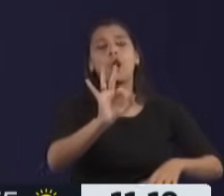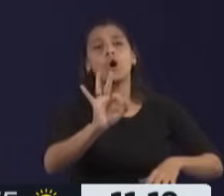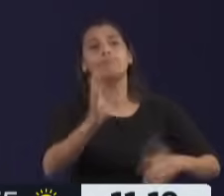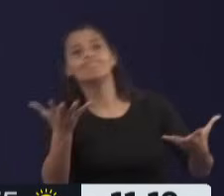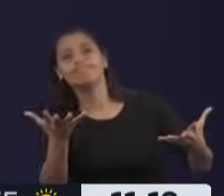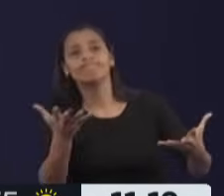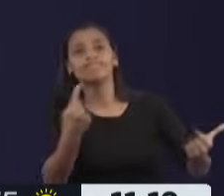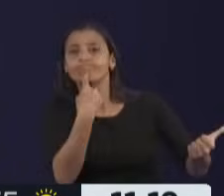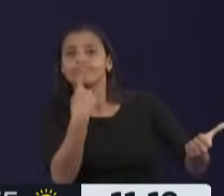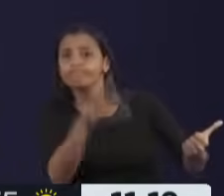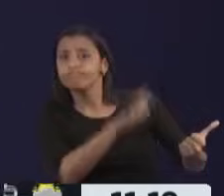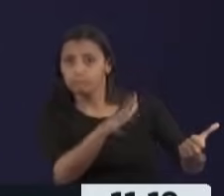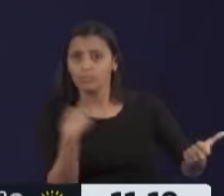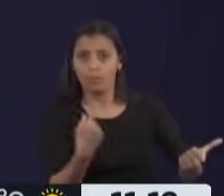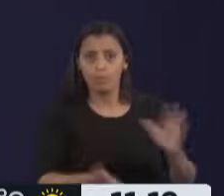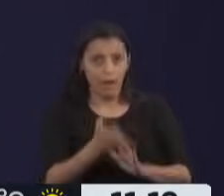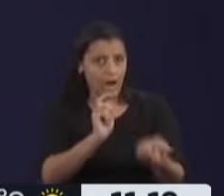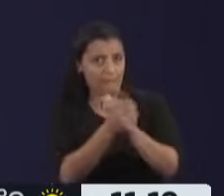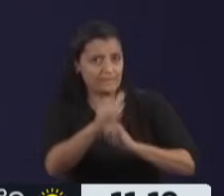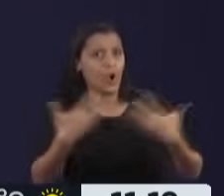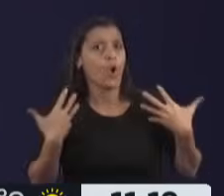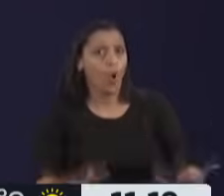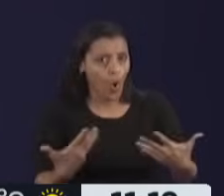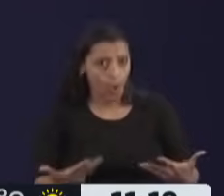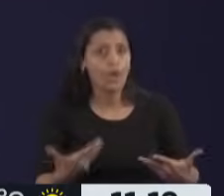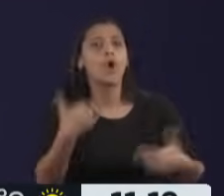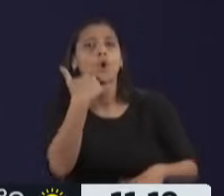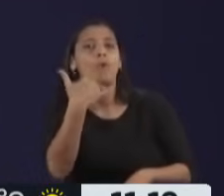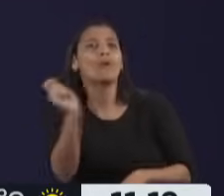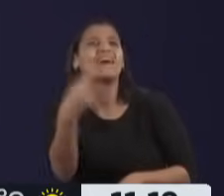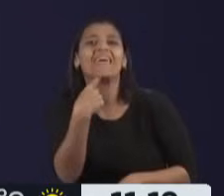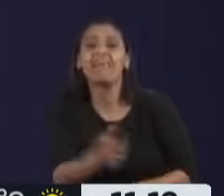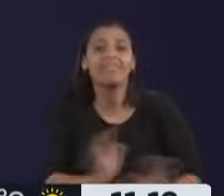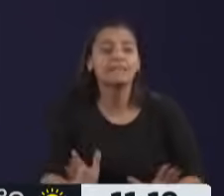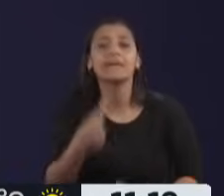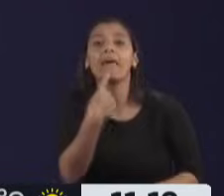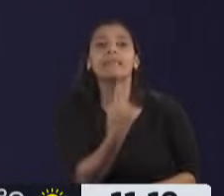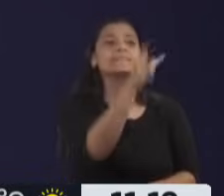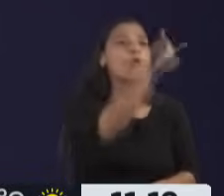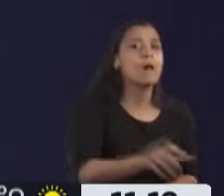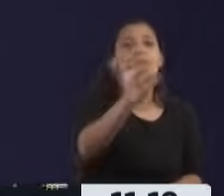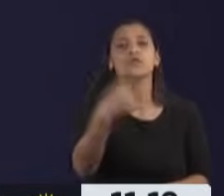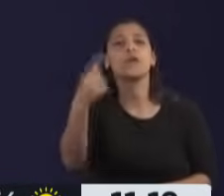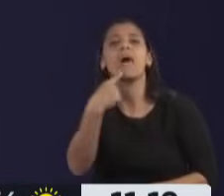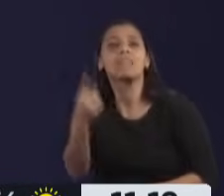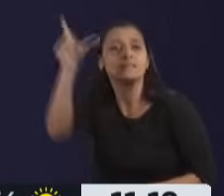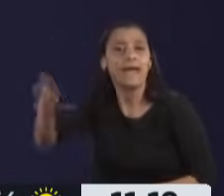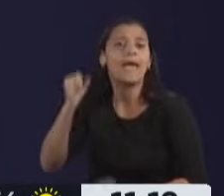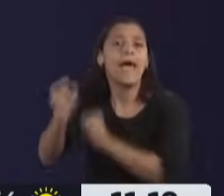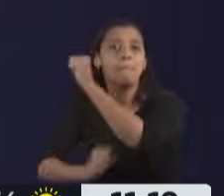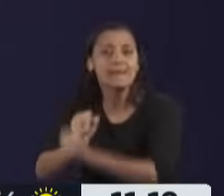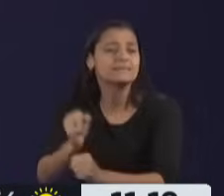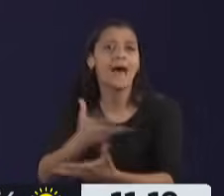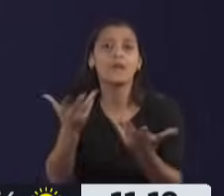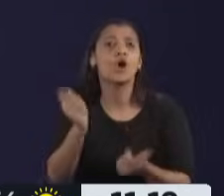por supuesto que las vamos a cambiar, ¿no? O sea, no importa que lo diga un trabajador, que lo diga un empresario, que lo diga cualquier